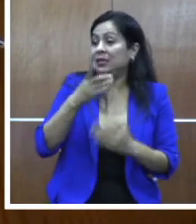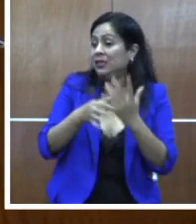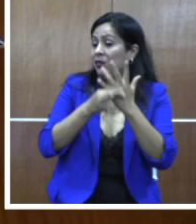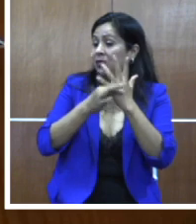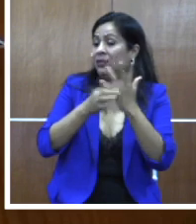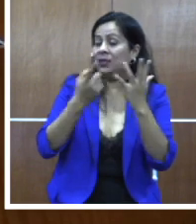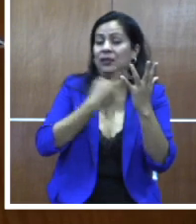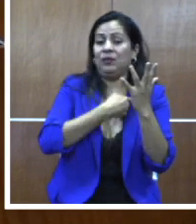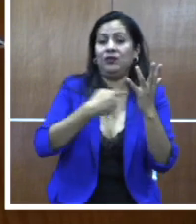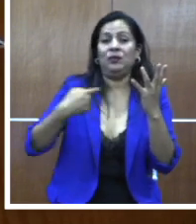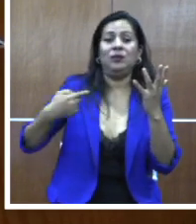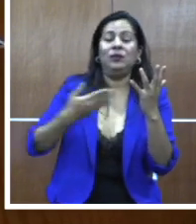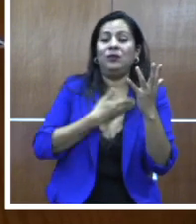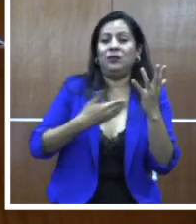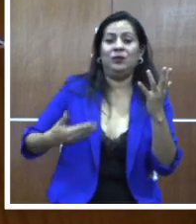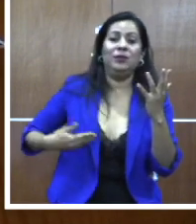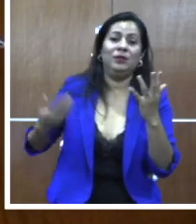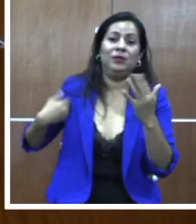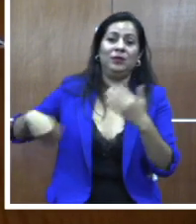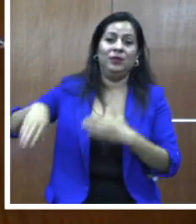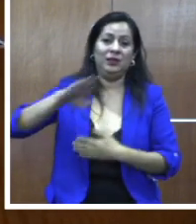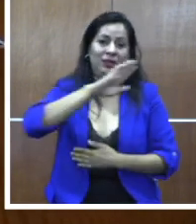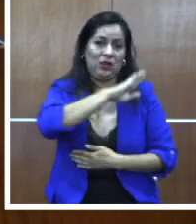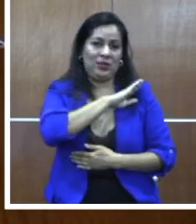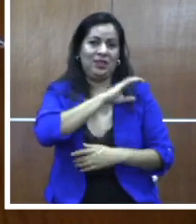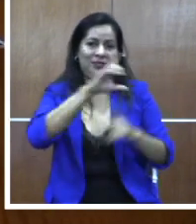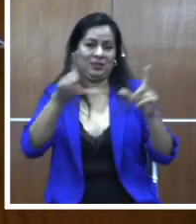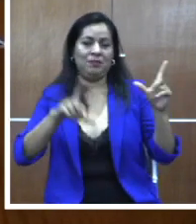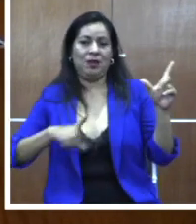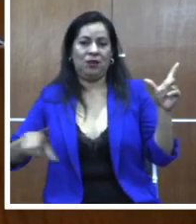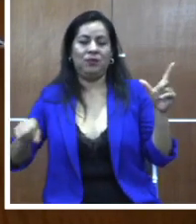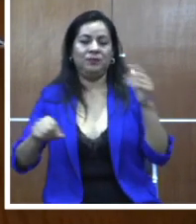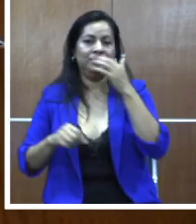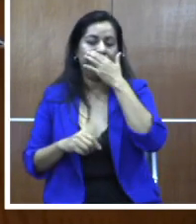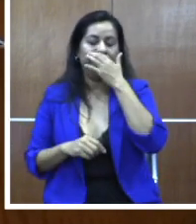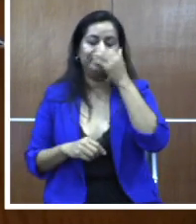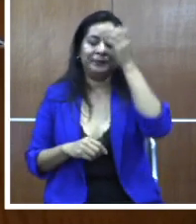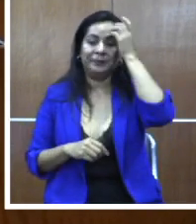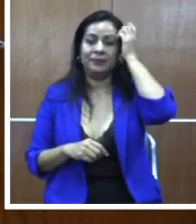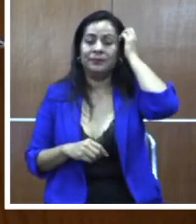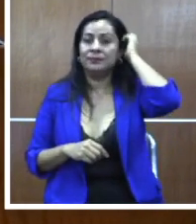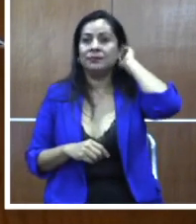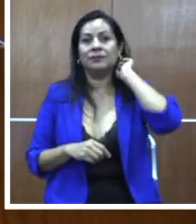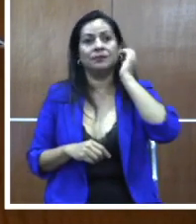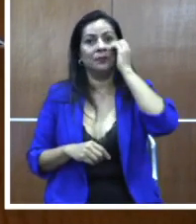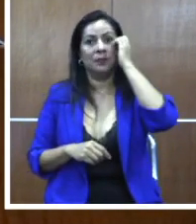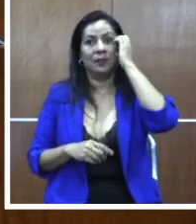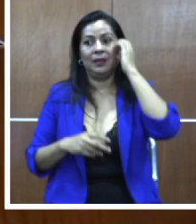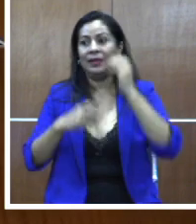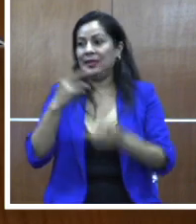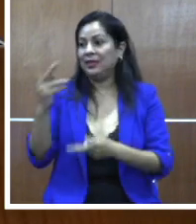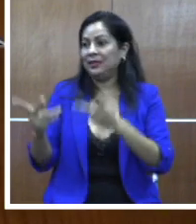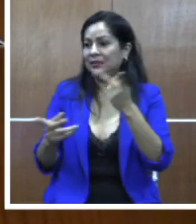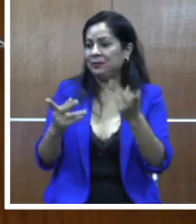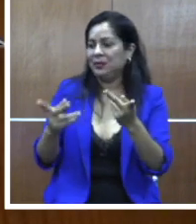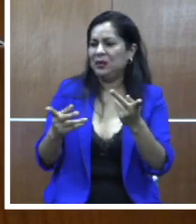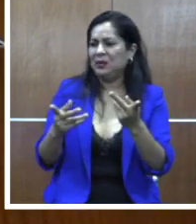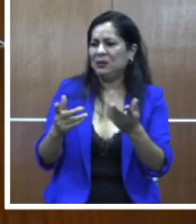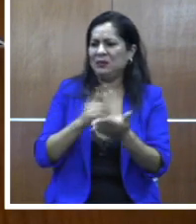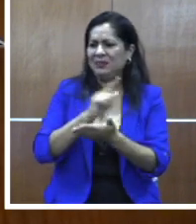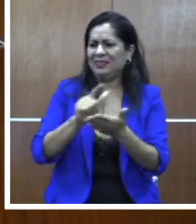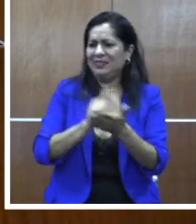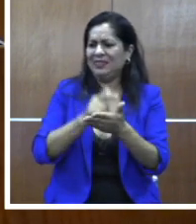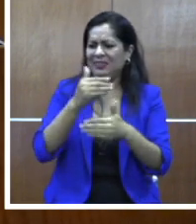nuestra presidenta de la República, la doctora Claudia Sheinbaum Pardo. Quienes cuestionan la legitimidad de